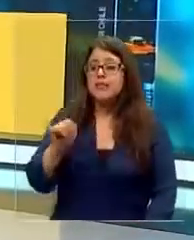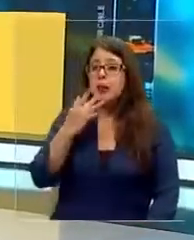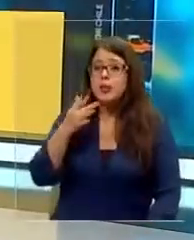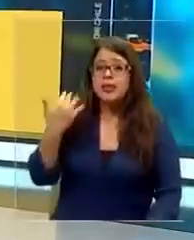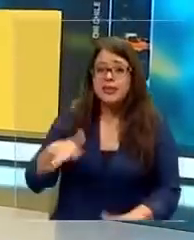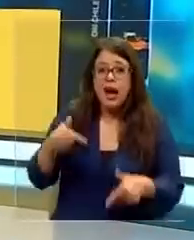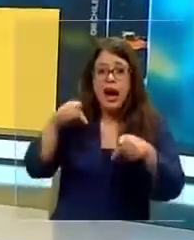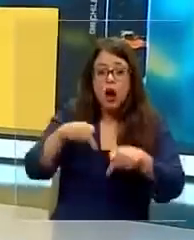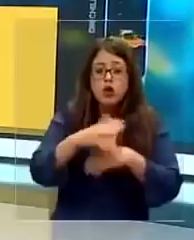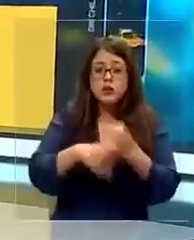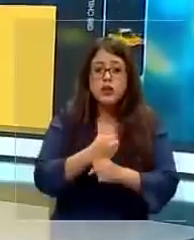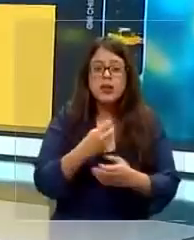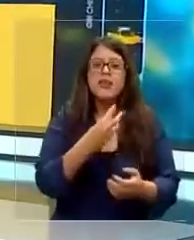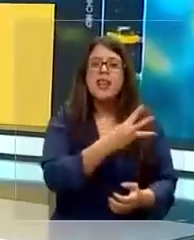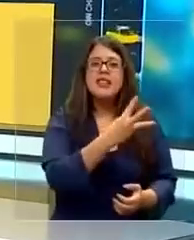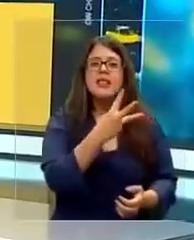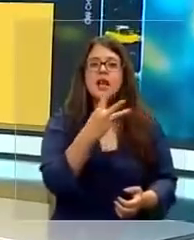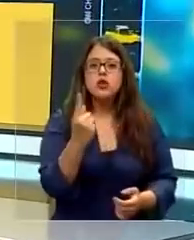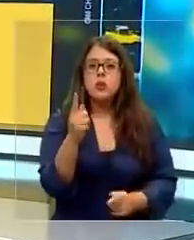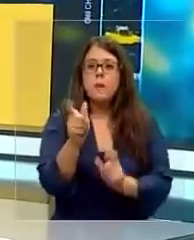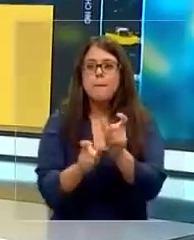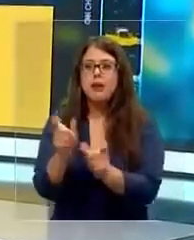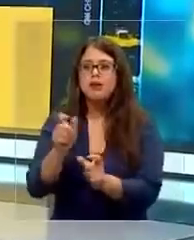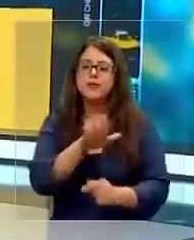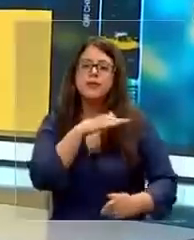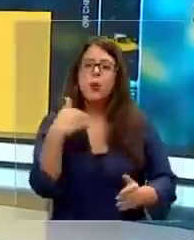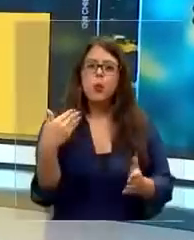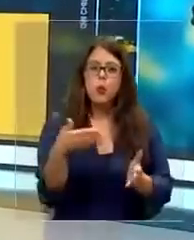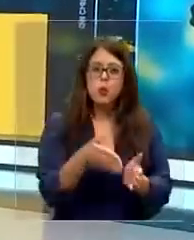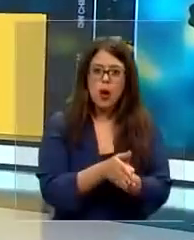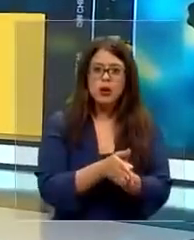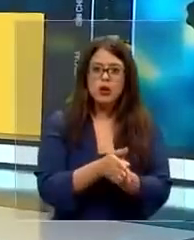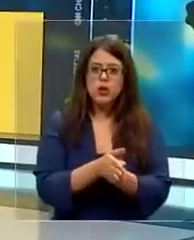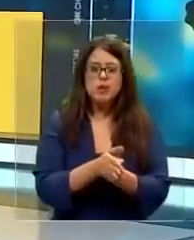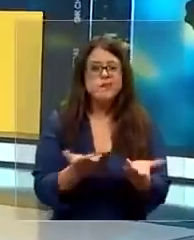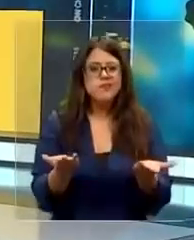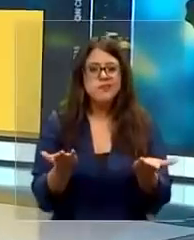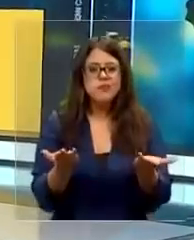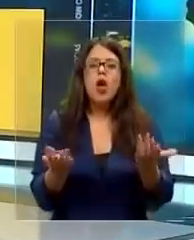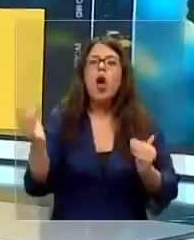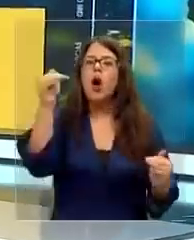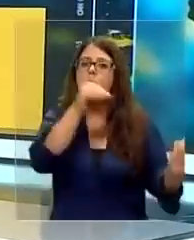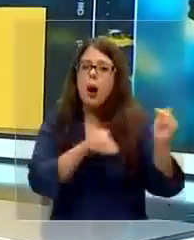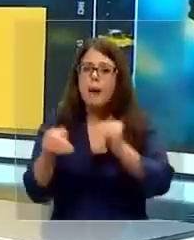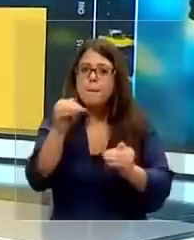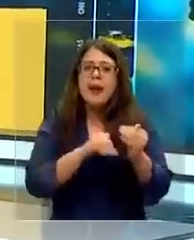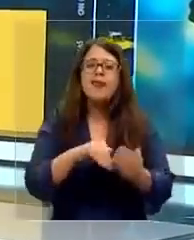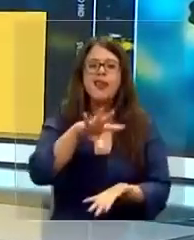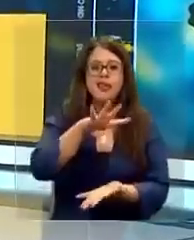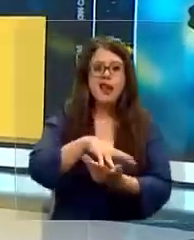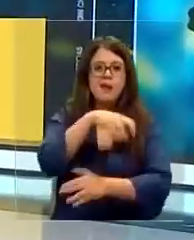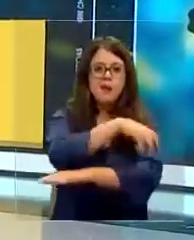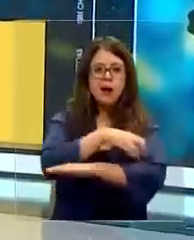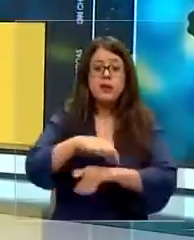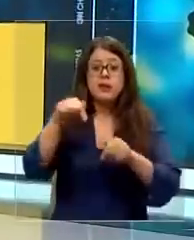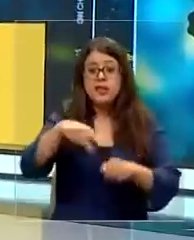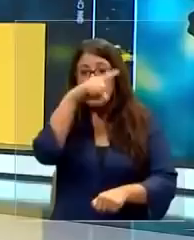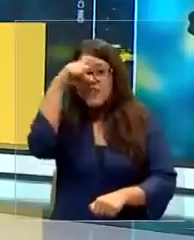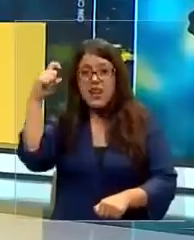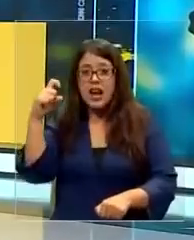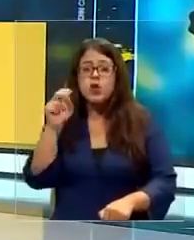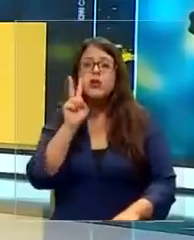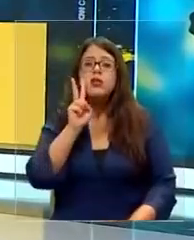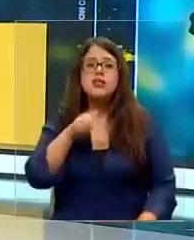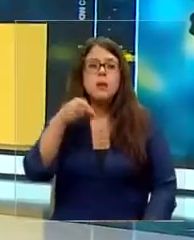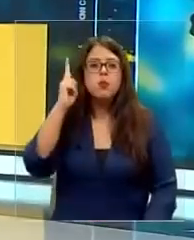que va de este año, 31 personas han muerto en playas o balnearios del país. Y este verano, ya sin